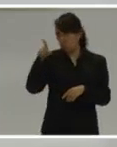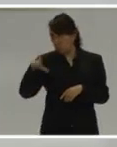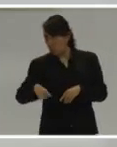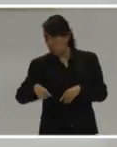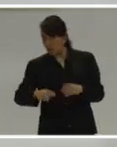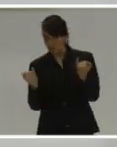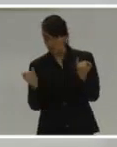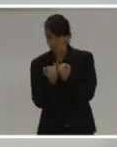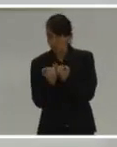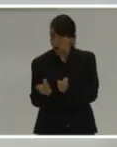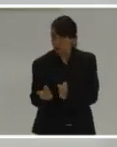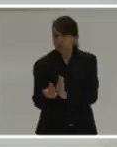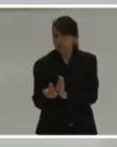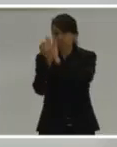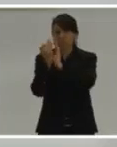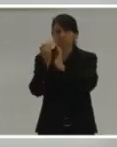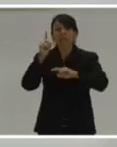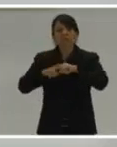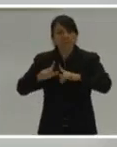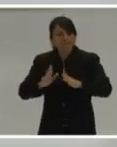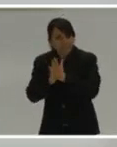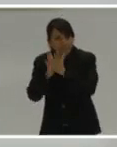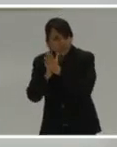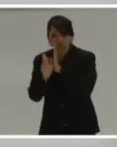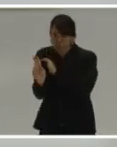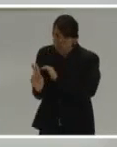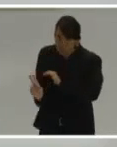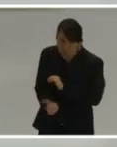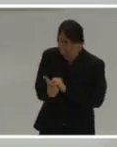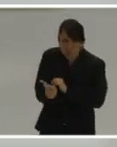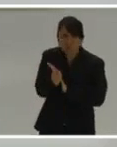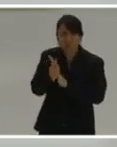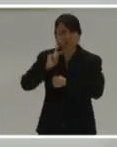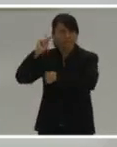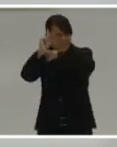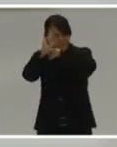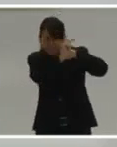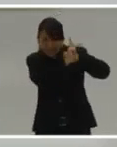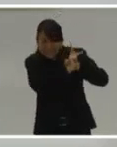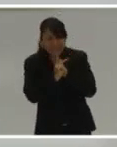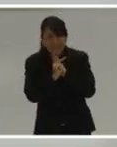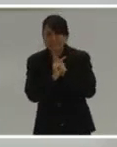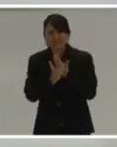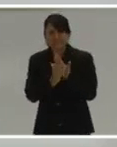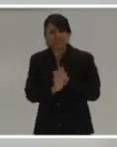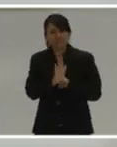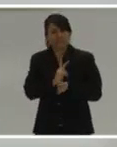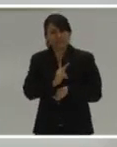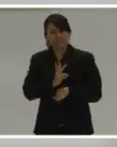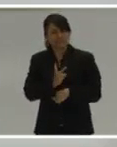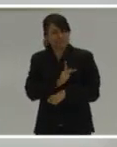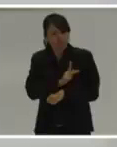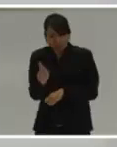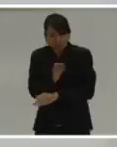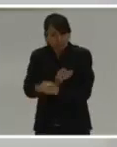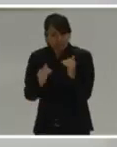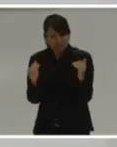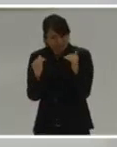de pueblos y naciones en el mundo en condición de igualdad,